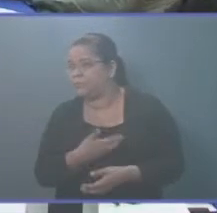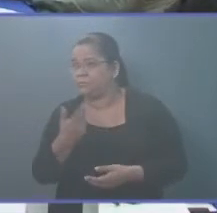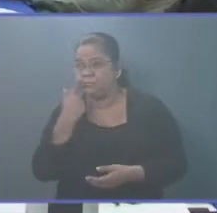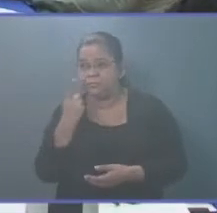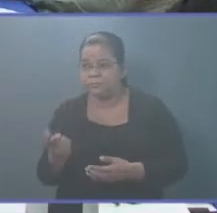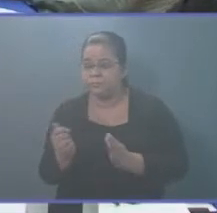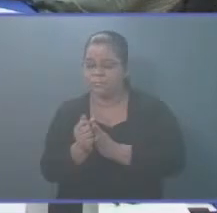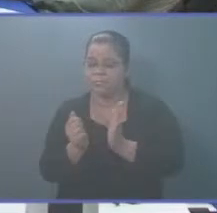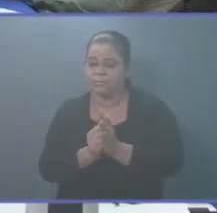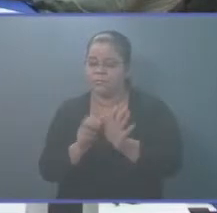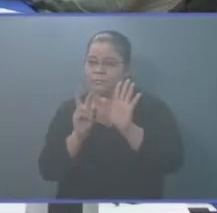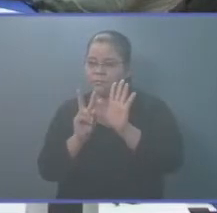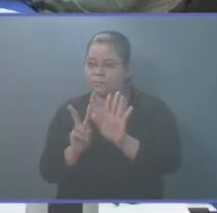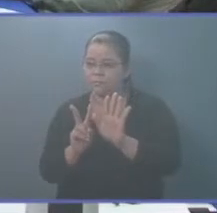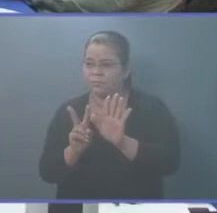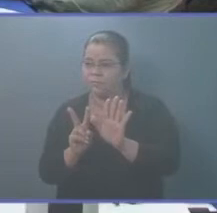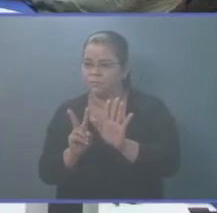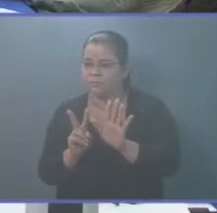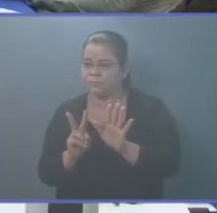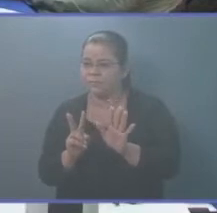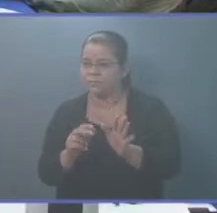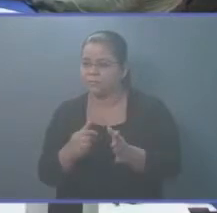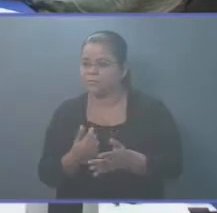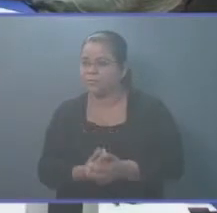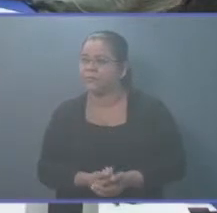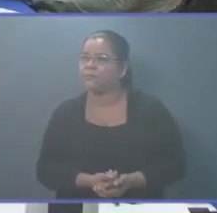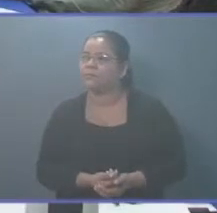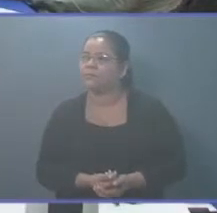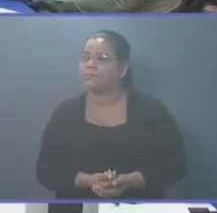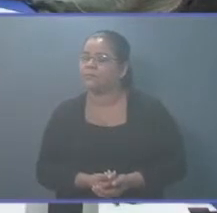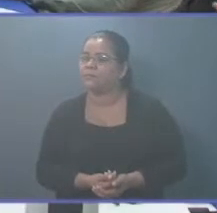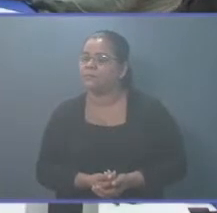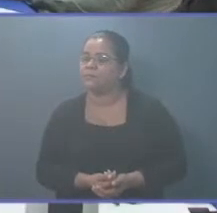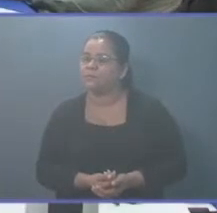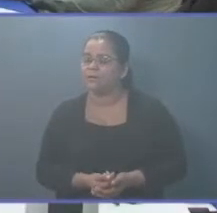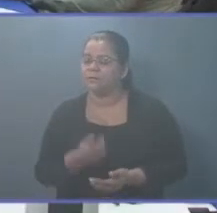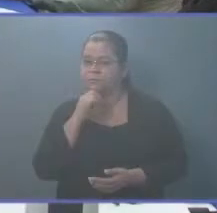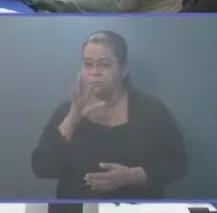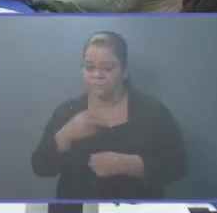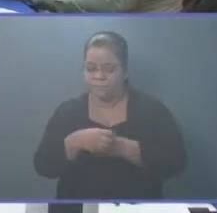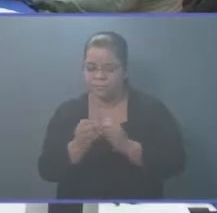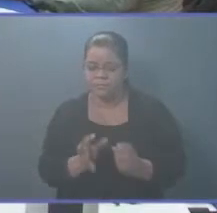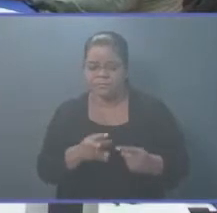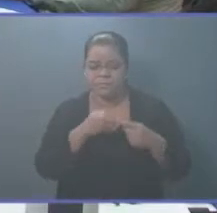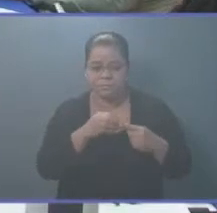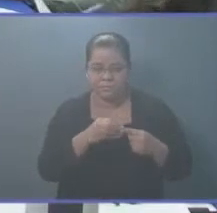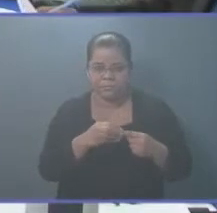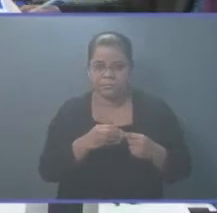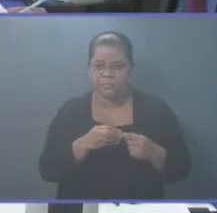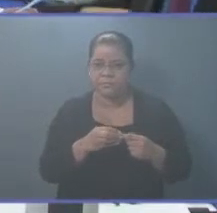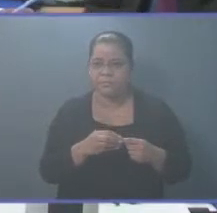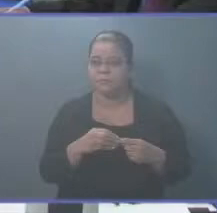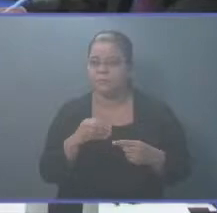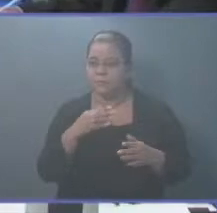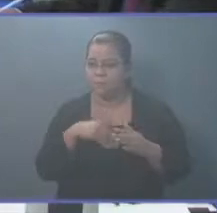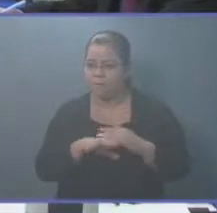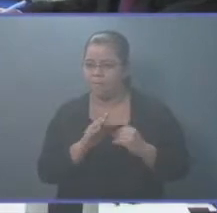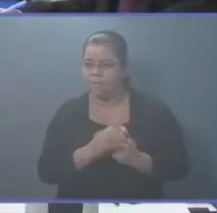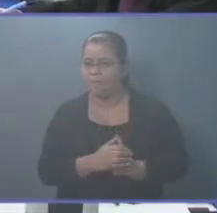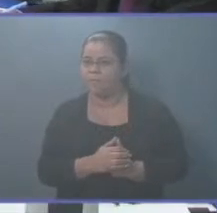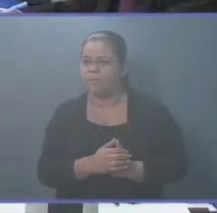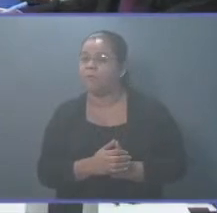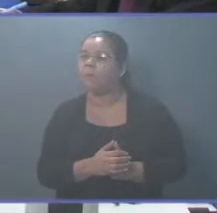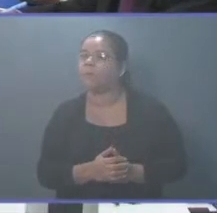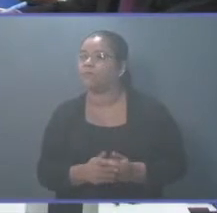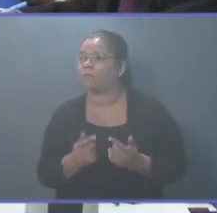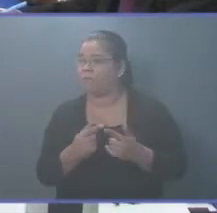artículo 7. Unidades especializadas, artículo 7. La unidad especializada, pero ahí es